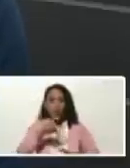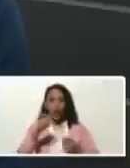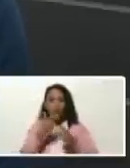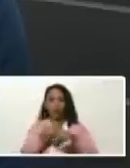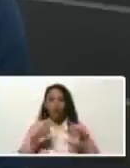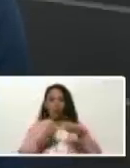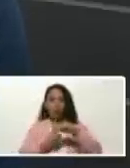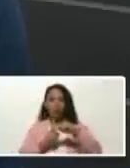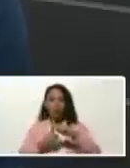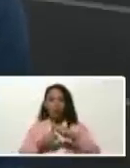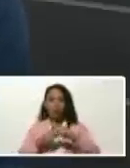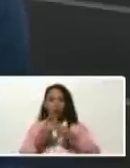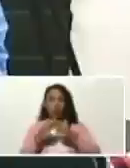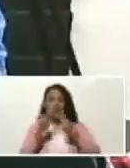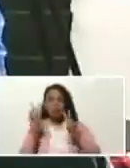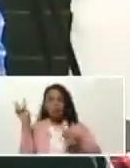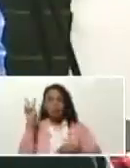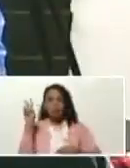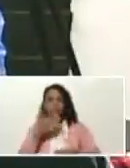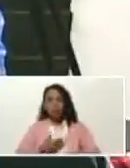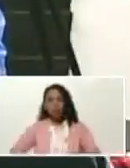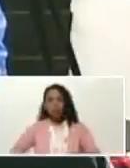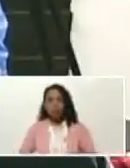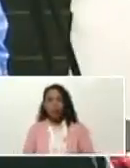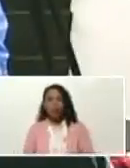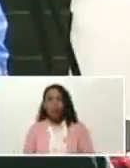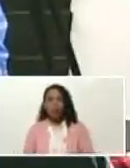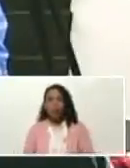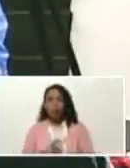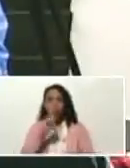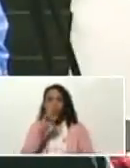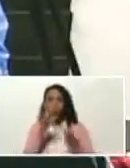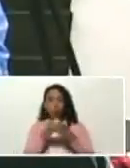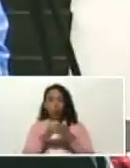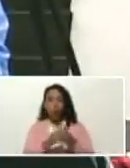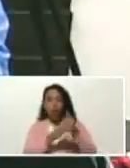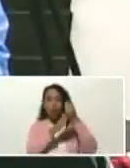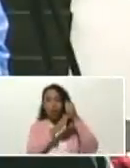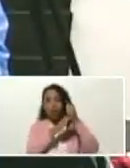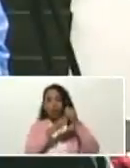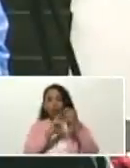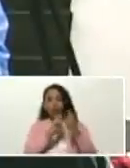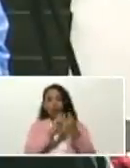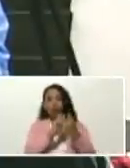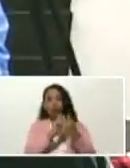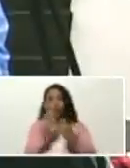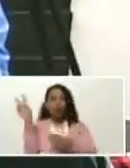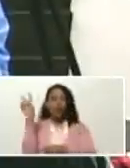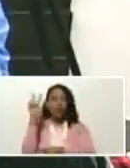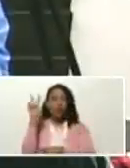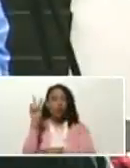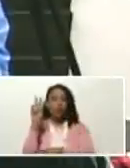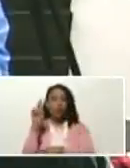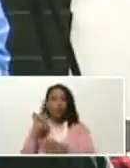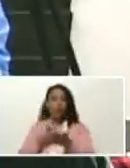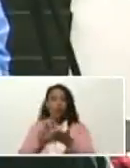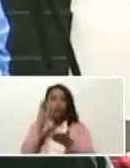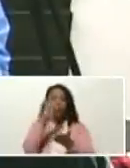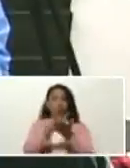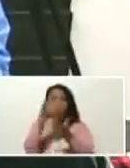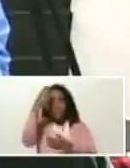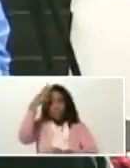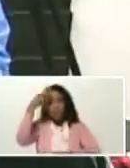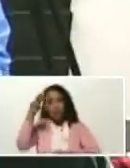prosperidad y de paz presidente una de las delegadas de la comisión de diálogo de paz de Venezuela que va a viajar a